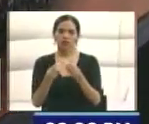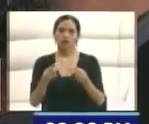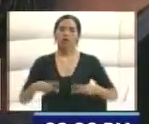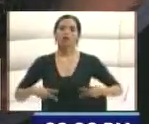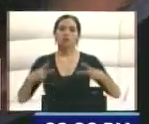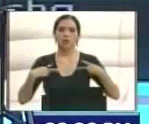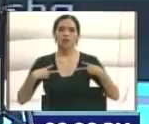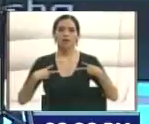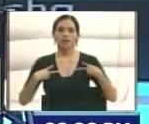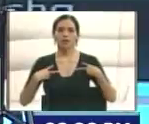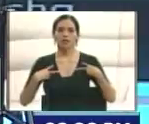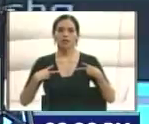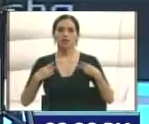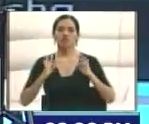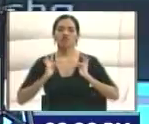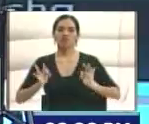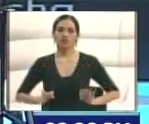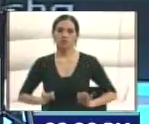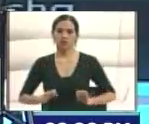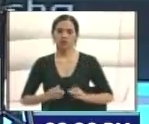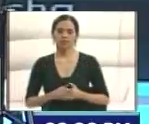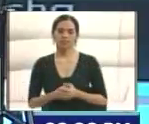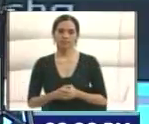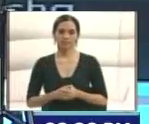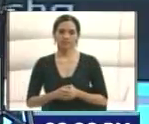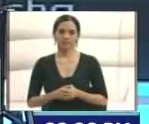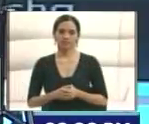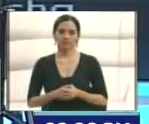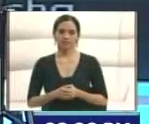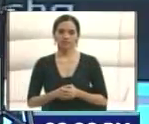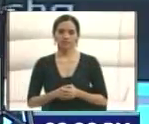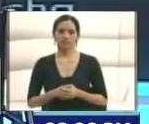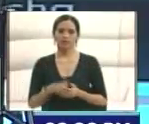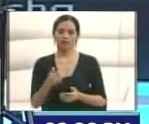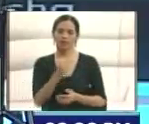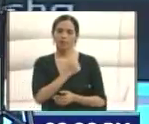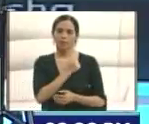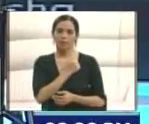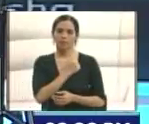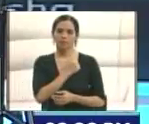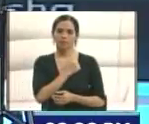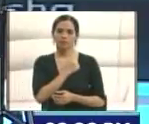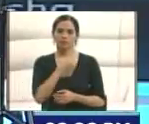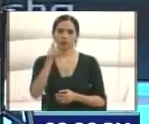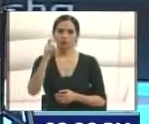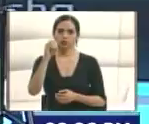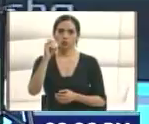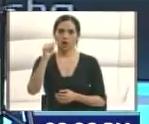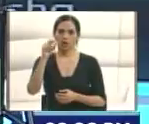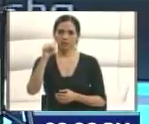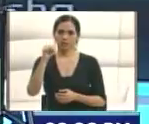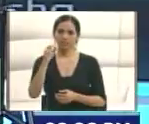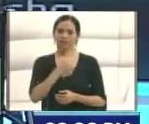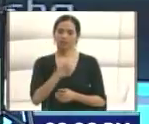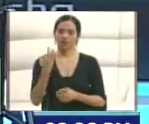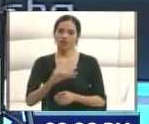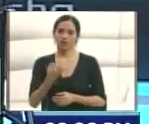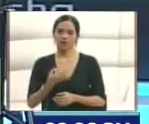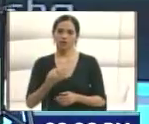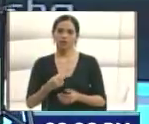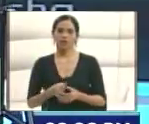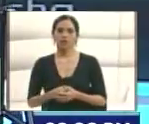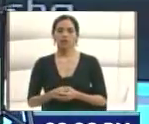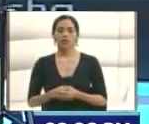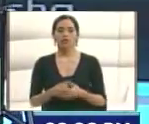vida física en tu vida terrena te amamos swan te amamos de verdad